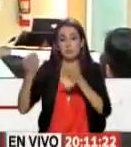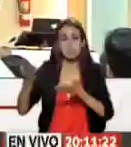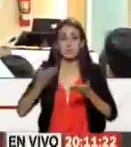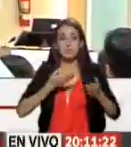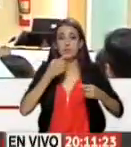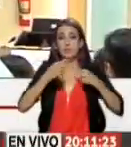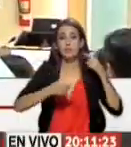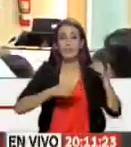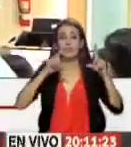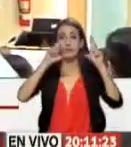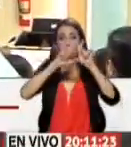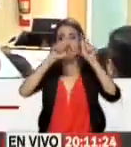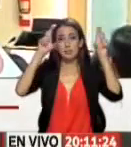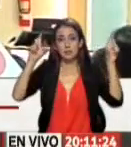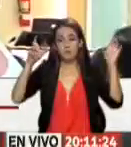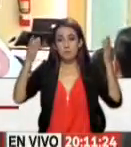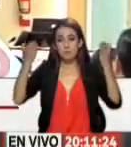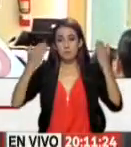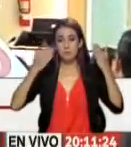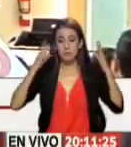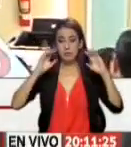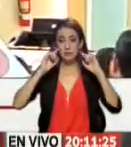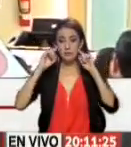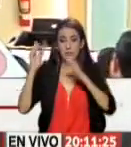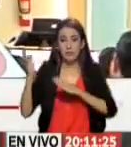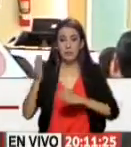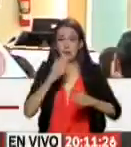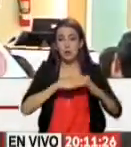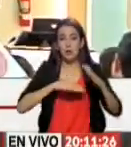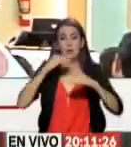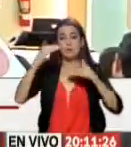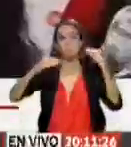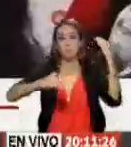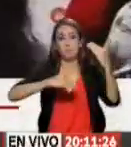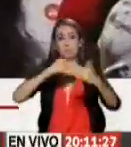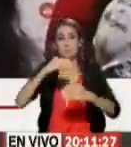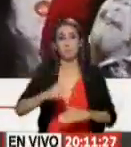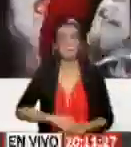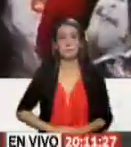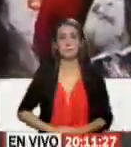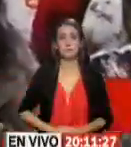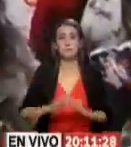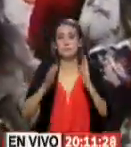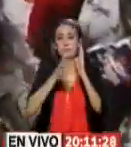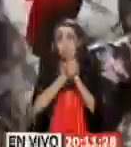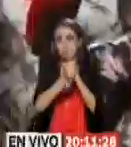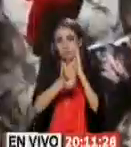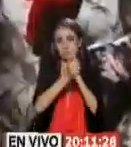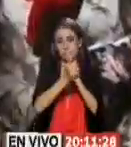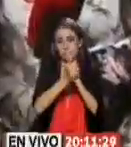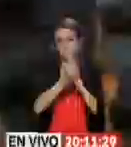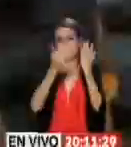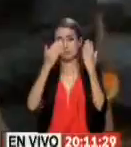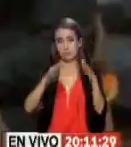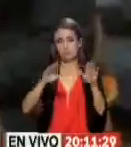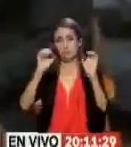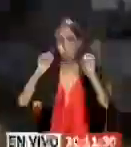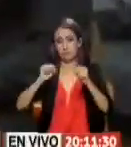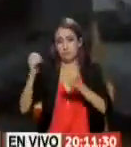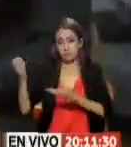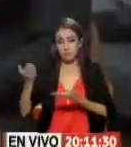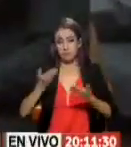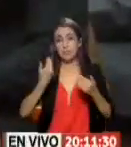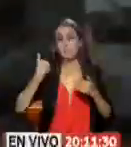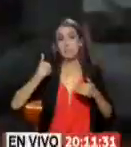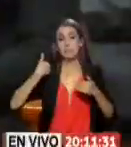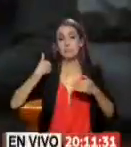empresas que no han cumplido con su deber formal de procedimientos de control. Las capacitaciones son de manera permanente y se tiene